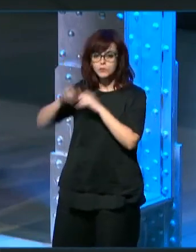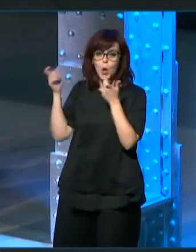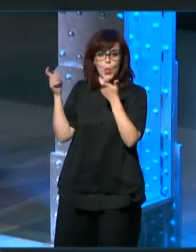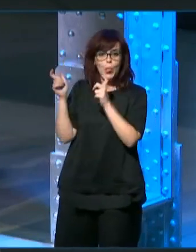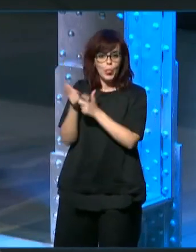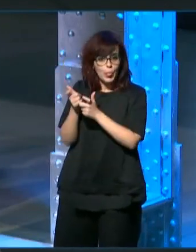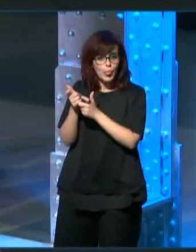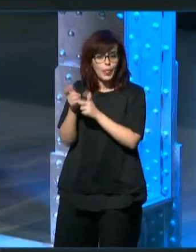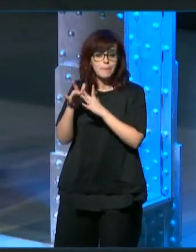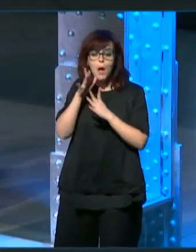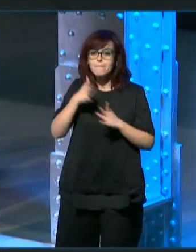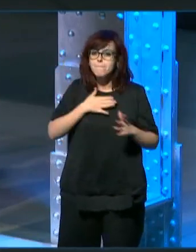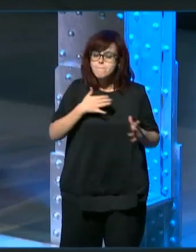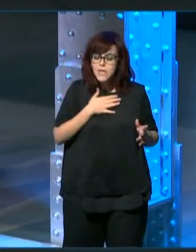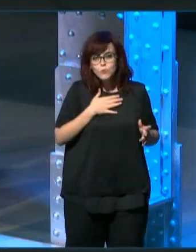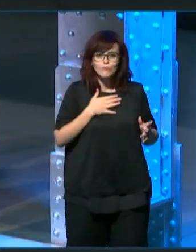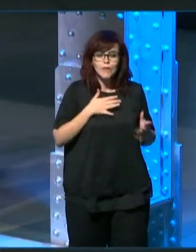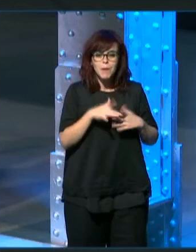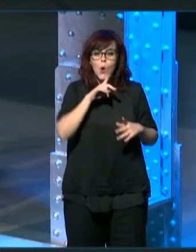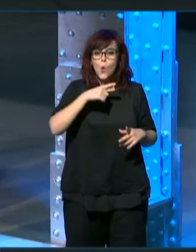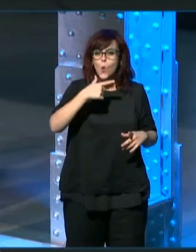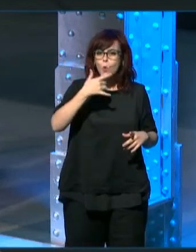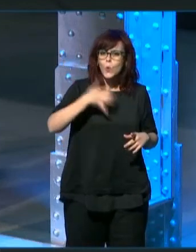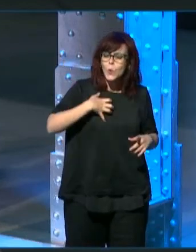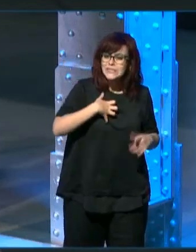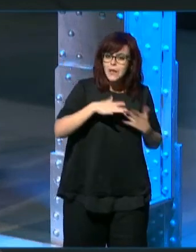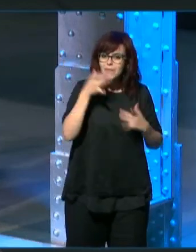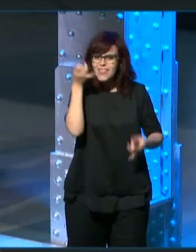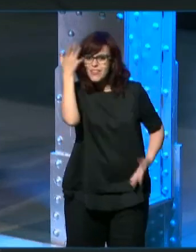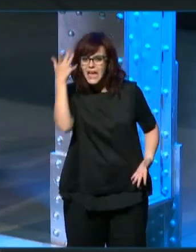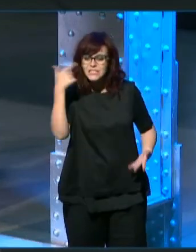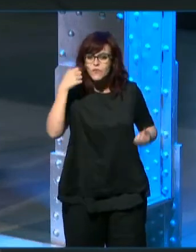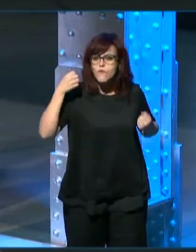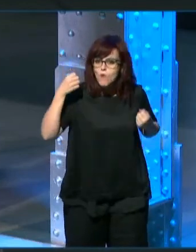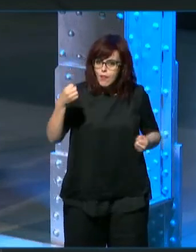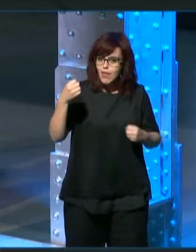numerosas, en la mía me cuesta encontrar siempre ideas fuerza,